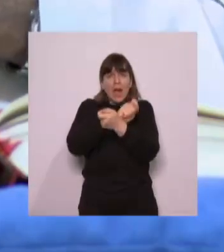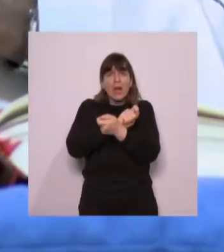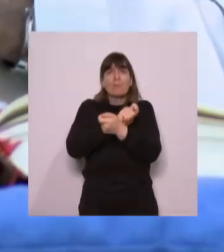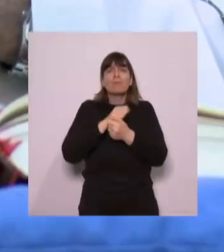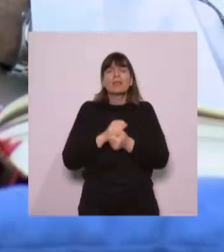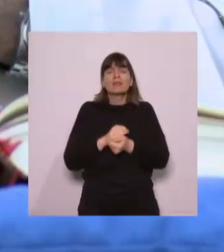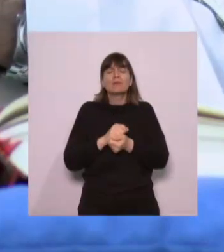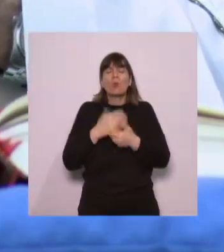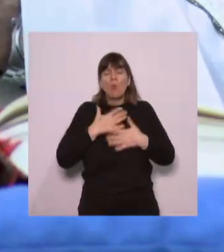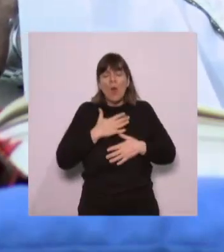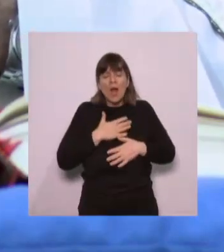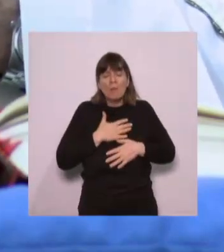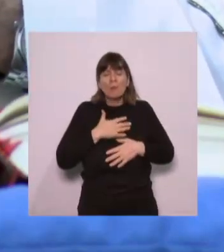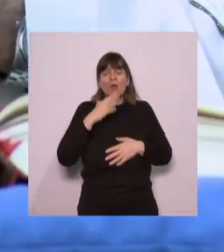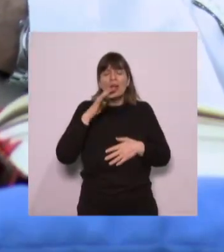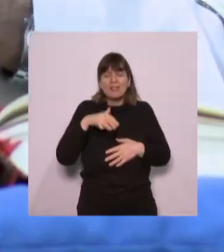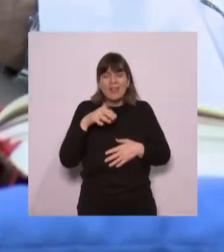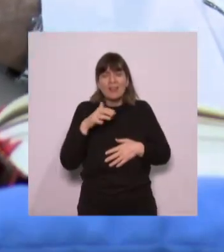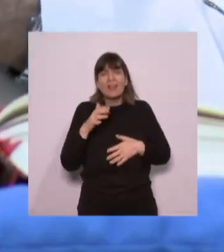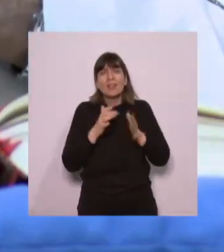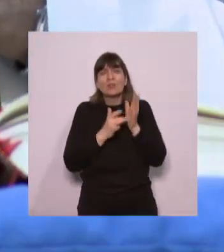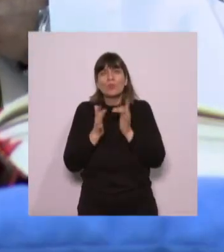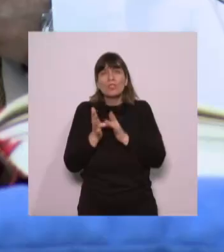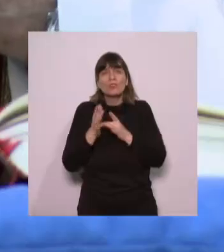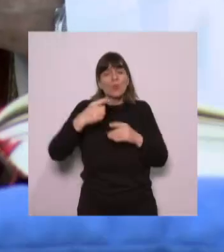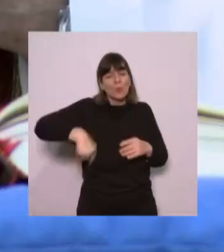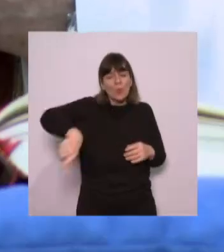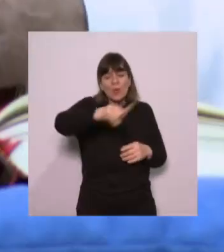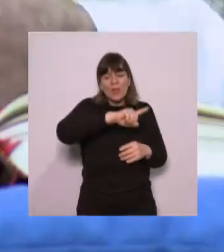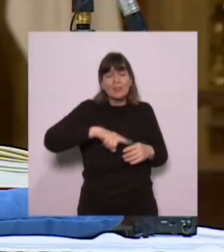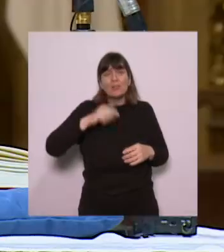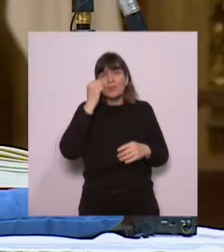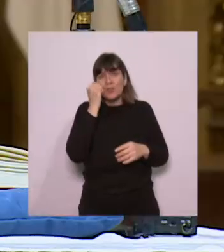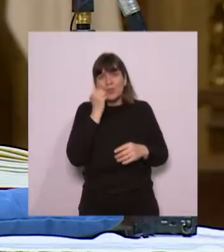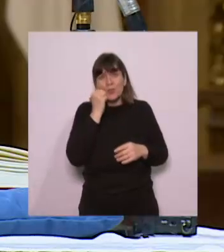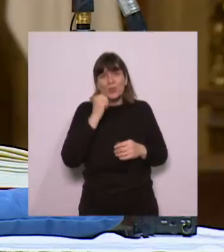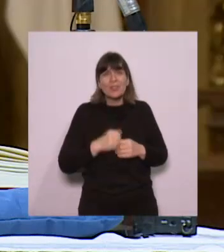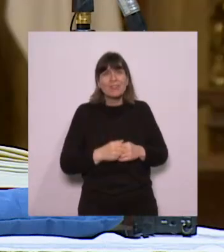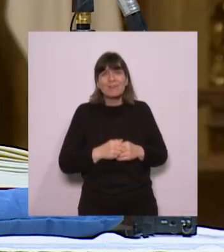nosotros en el cuerpo y la sangre de Jesucristo nuestro Señor.